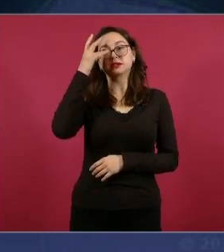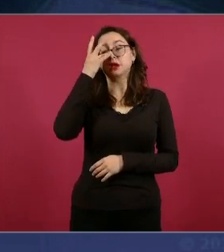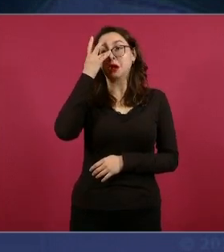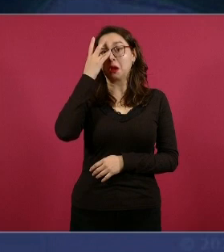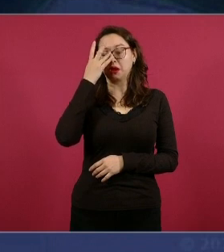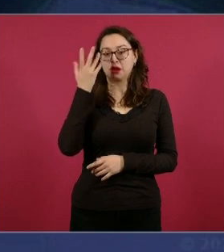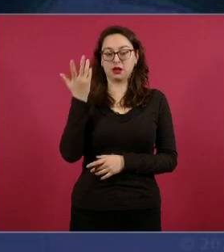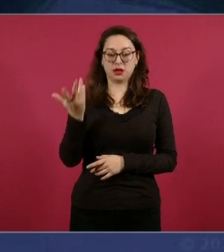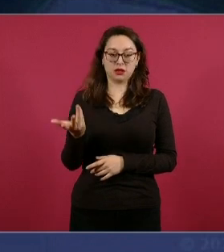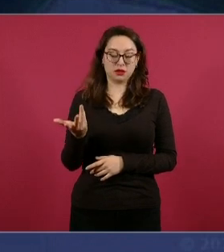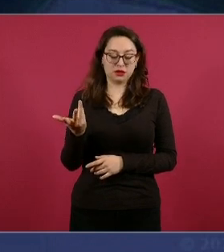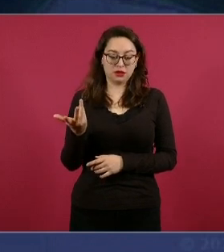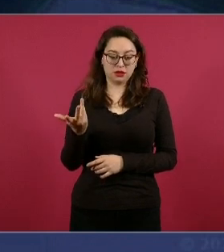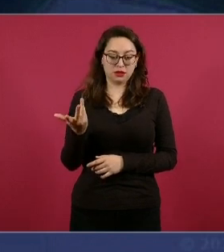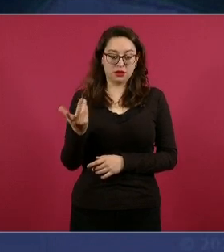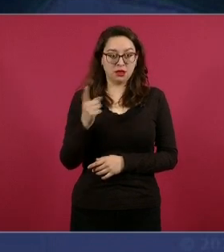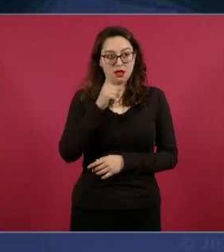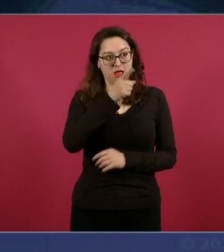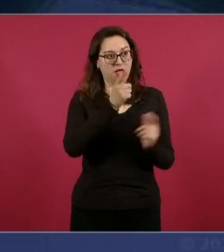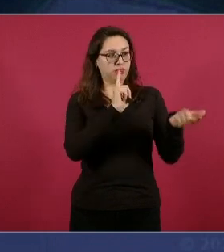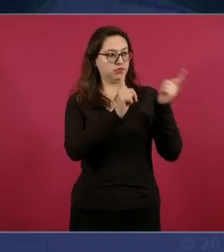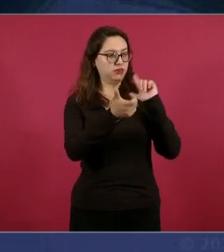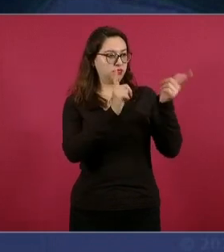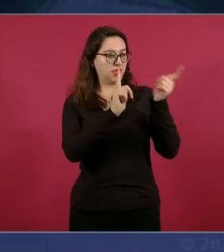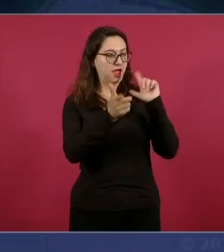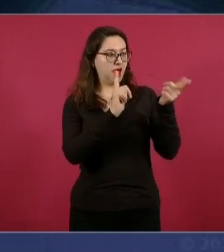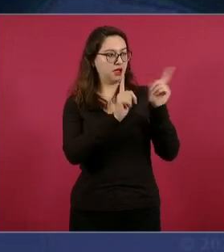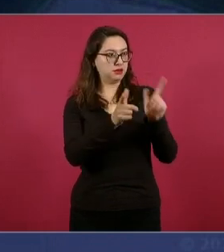lamentablemente traemos gas de Texas